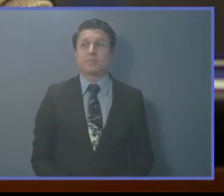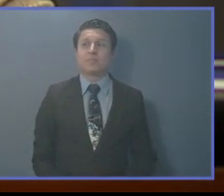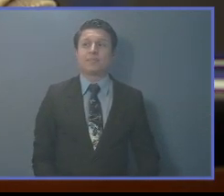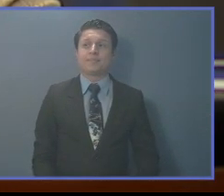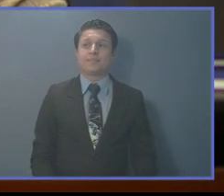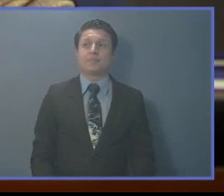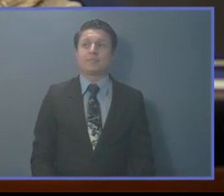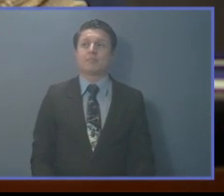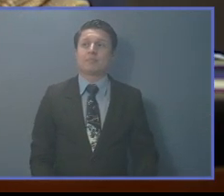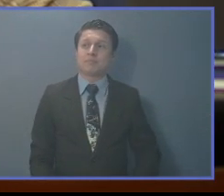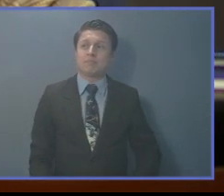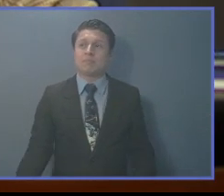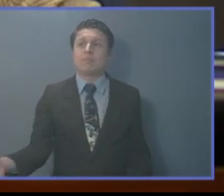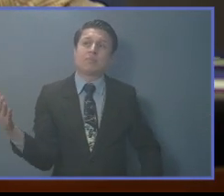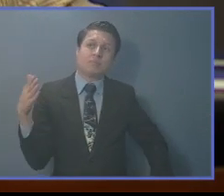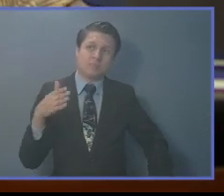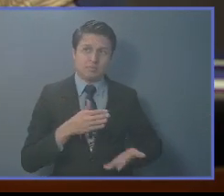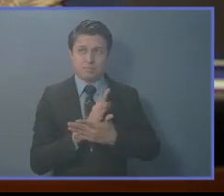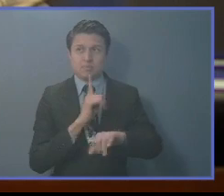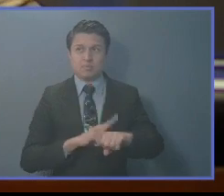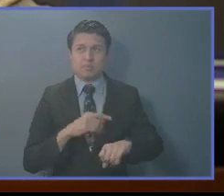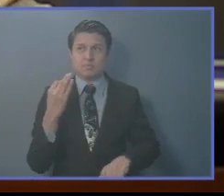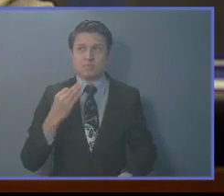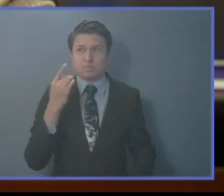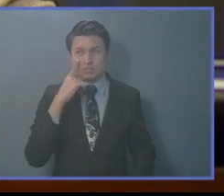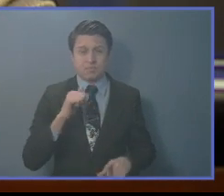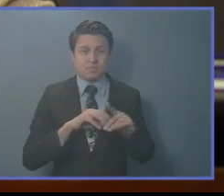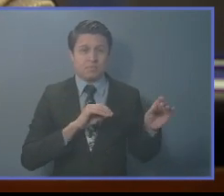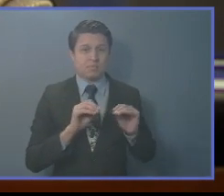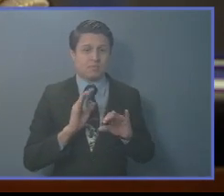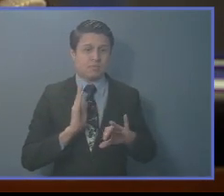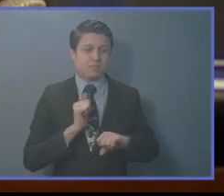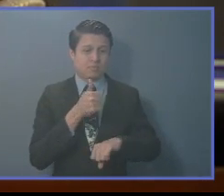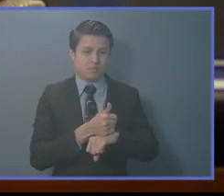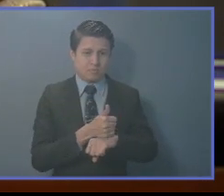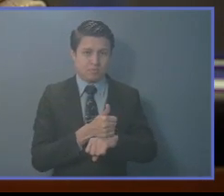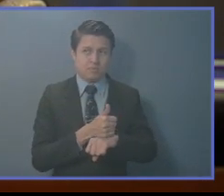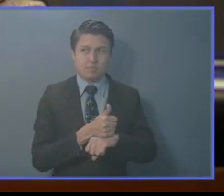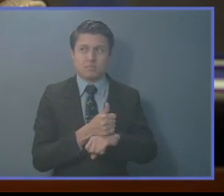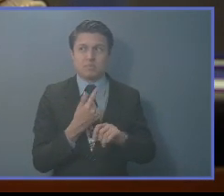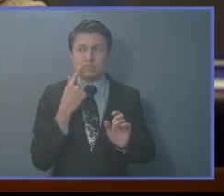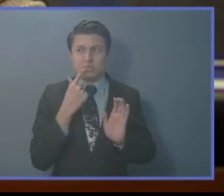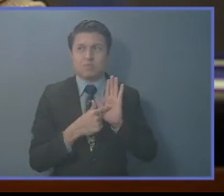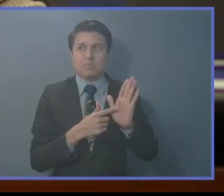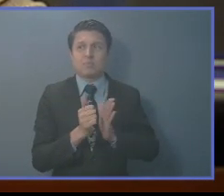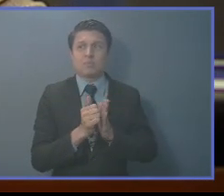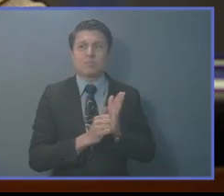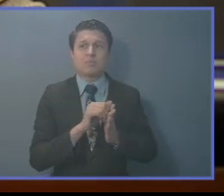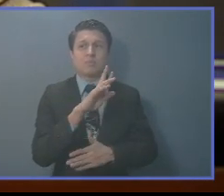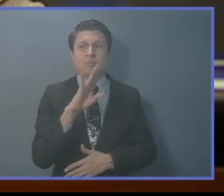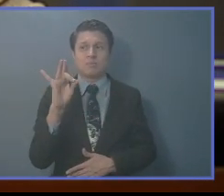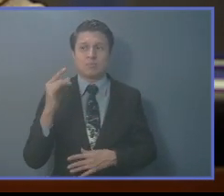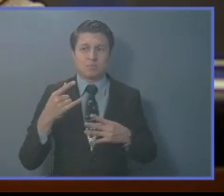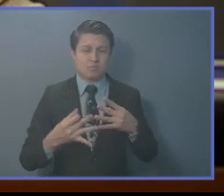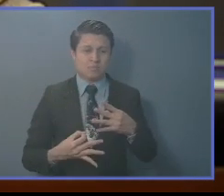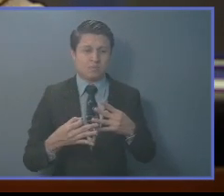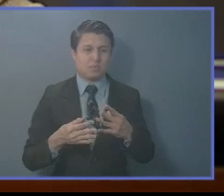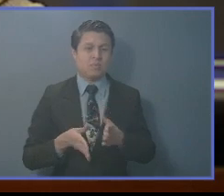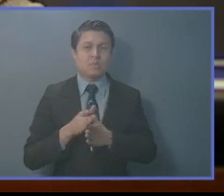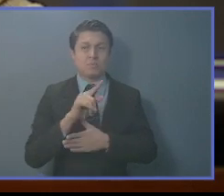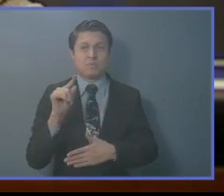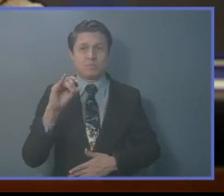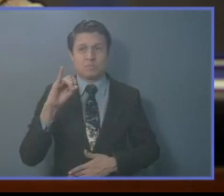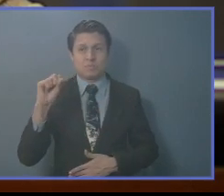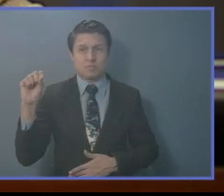domiciliar obligatoria durante el tiempo requerido para ella y de conformidad a lo señalado en el artículo 48 de la Ley del Seguro Social y el